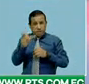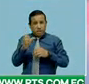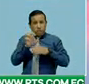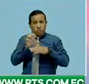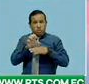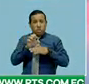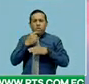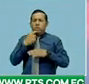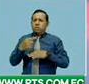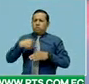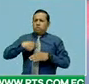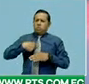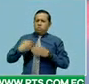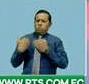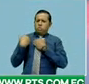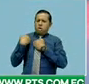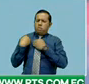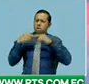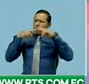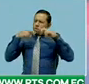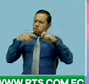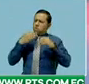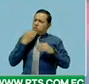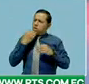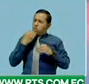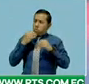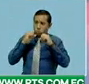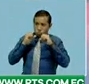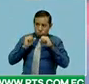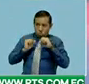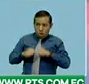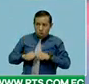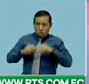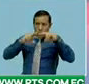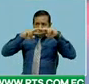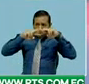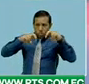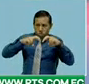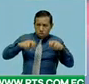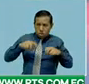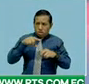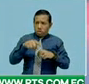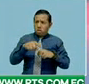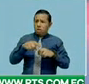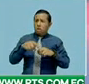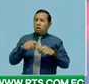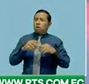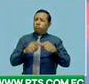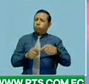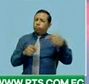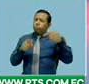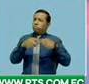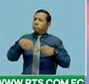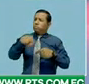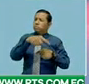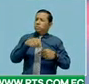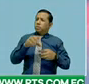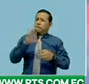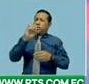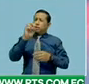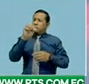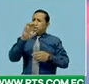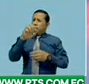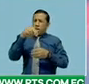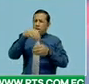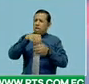ser titular de la acción penal pública, si era procedente iniciar una investigación previa en contra de las máximas autoridades del Consejo